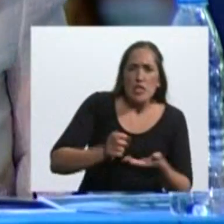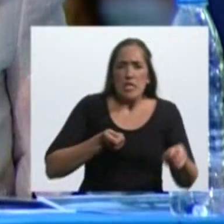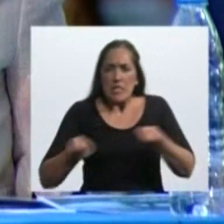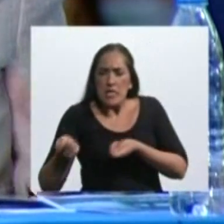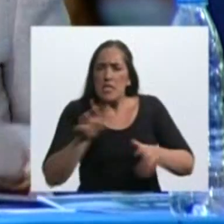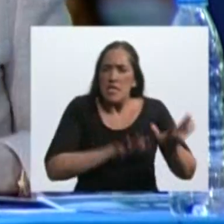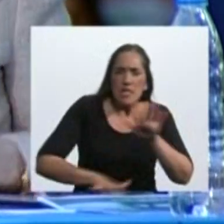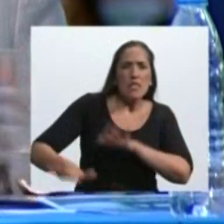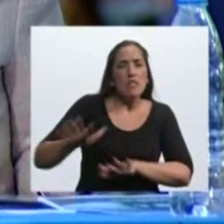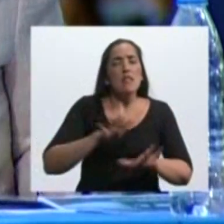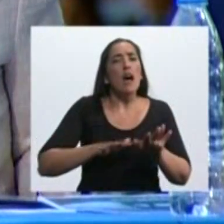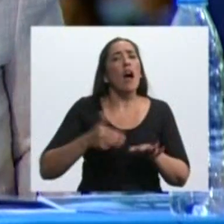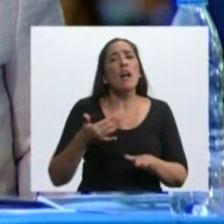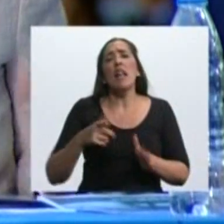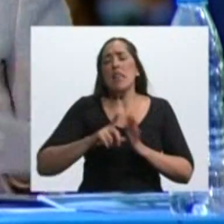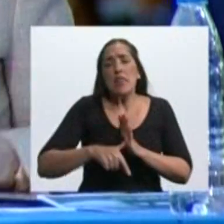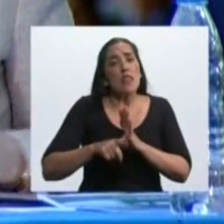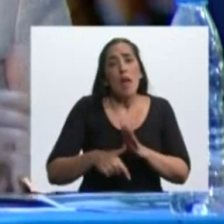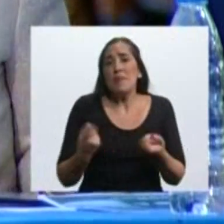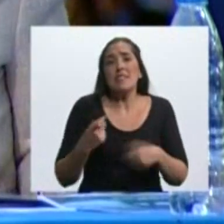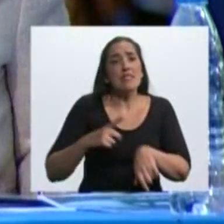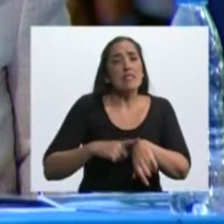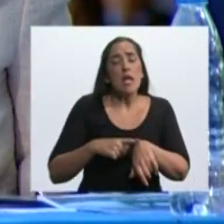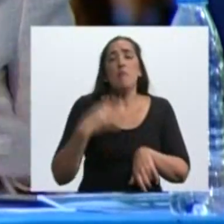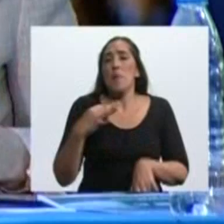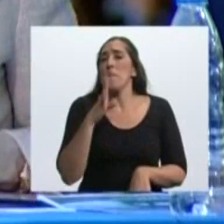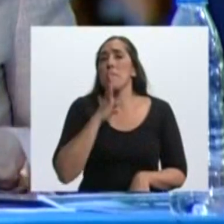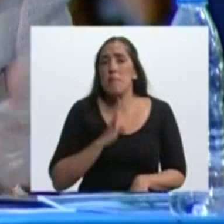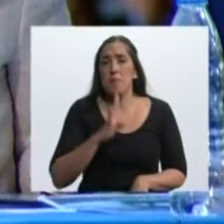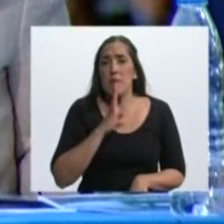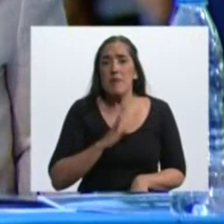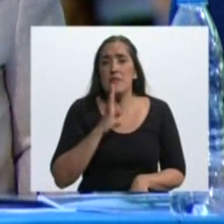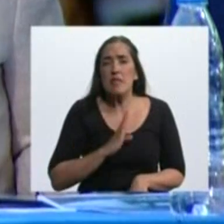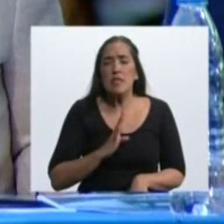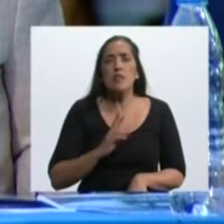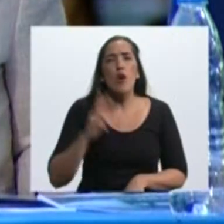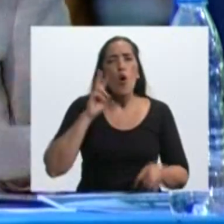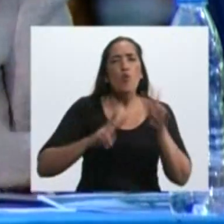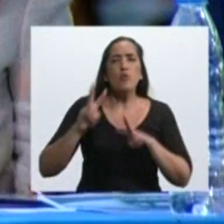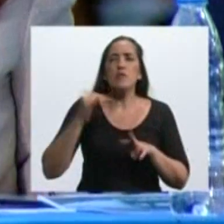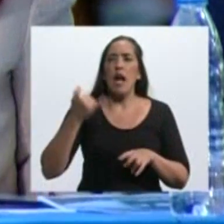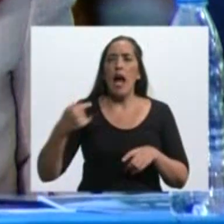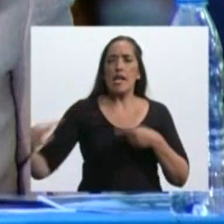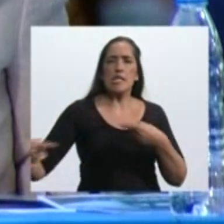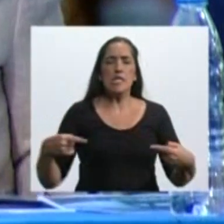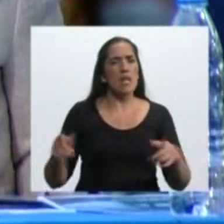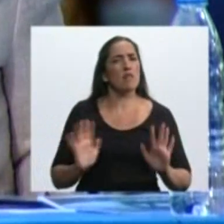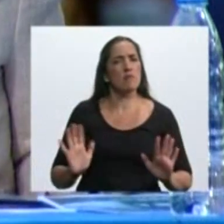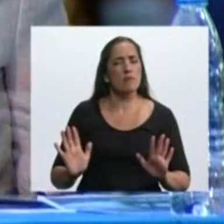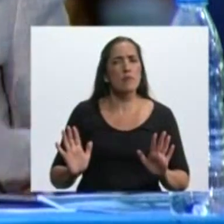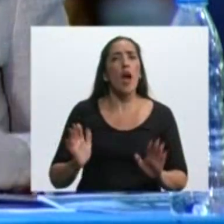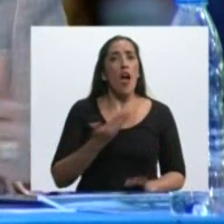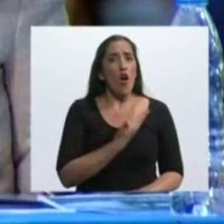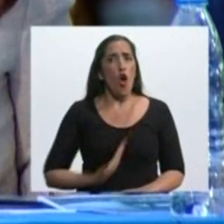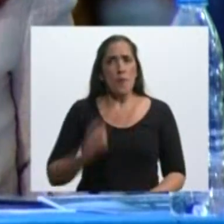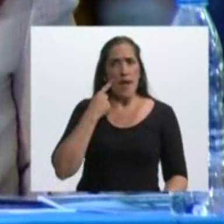demandan tiempo, paciencia y fundamentalmente que no haya intereses contradictorios. No es fácil